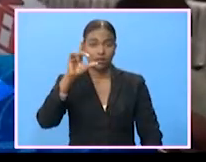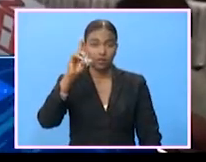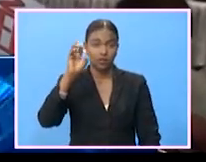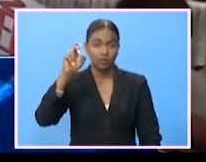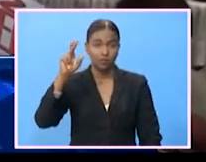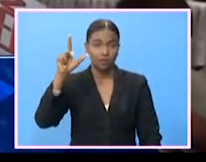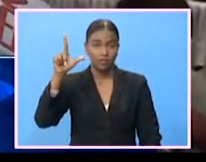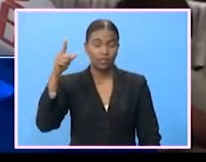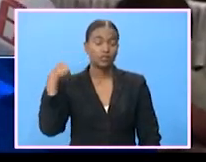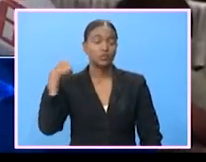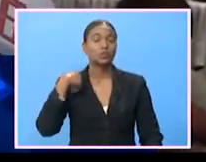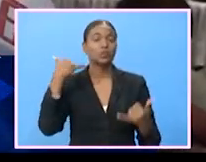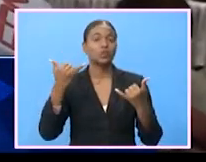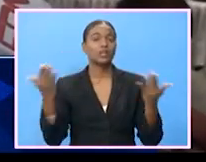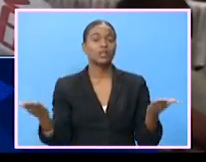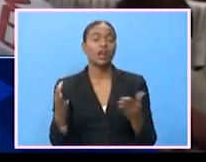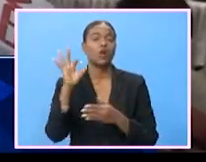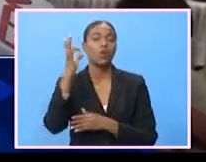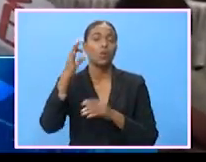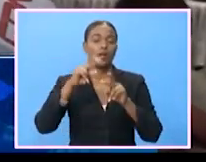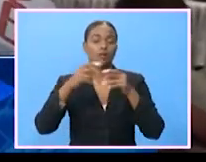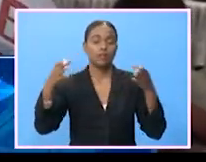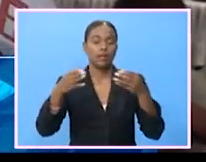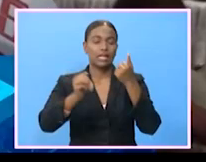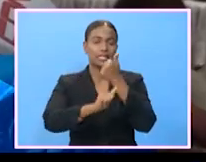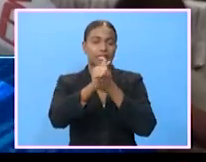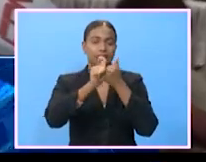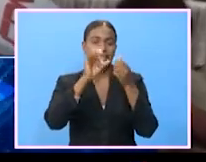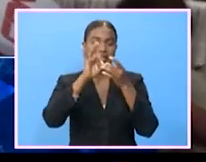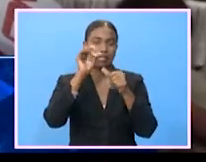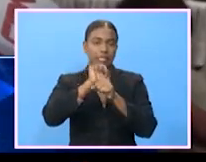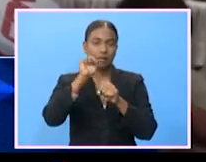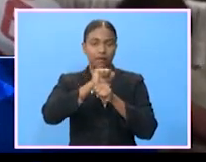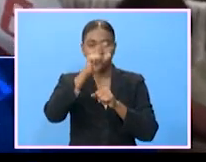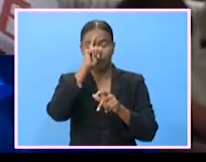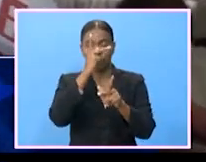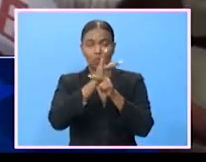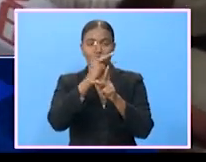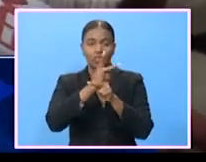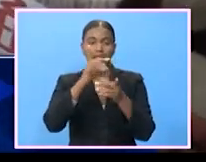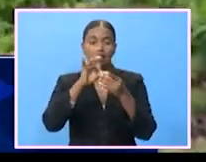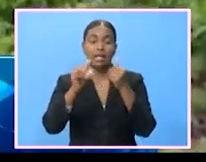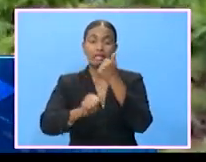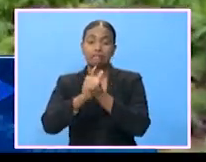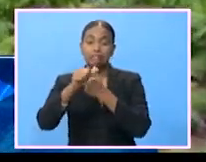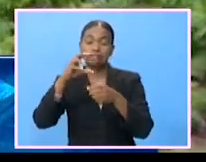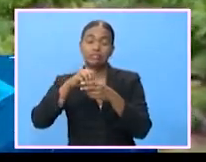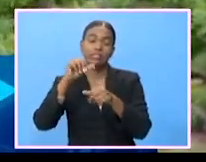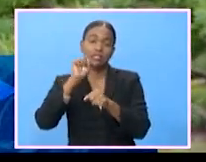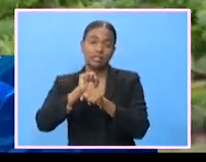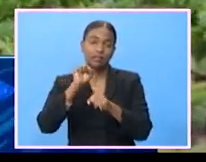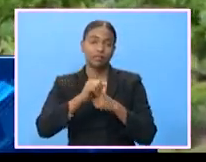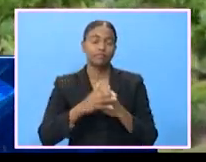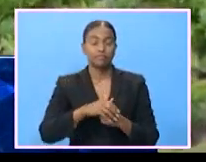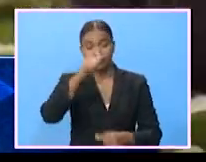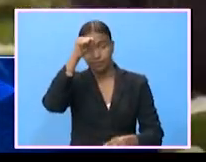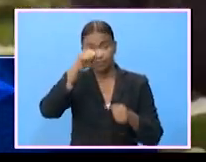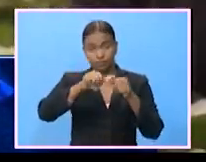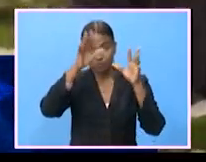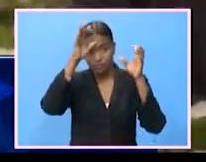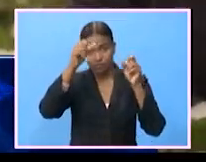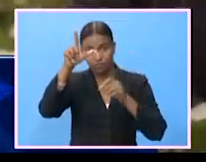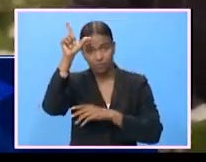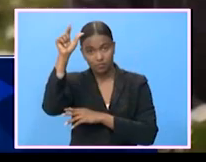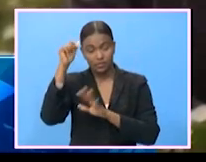estamos celebrando este noveno Congreso de Riesgos Laborales para la prevención de los riesgos laborales. Se recuerda que el presidente Luis Abinader presentó